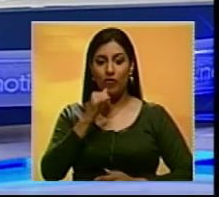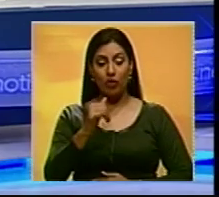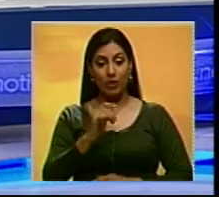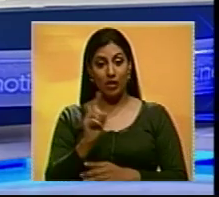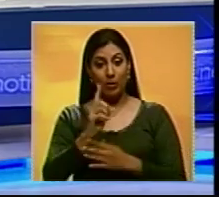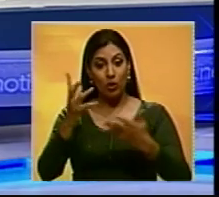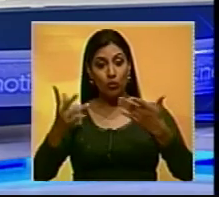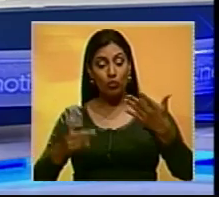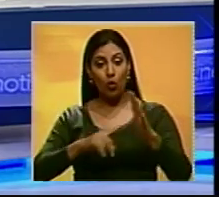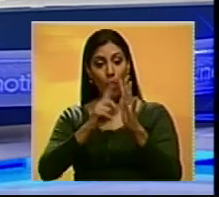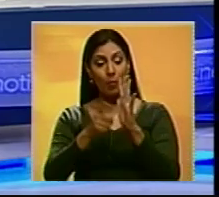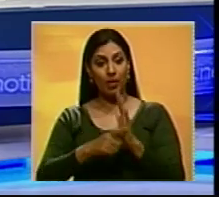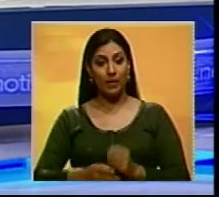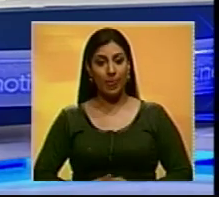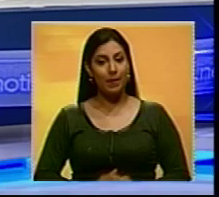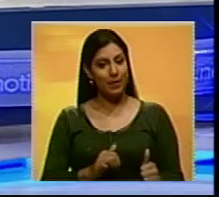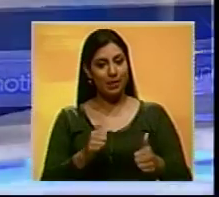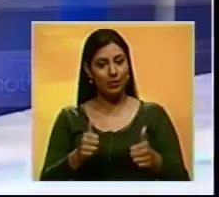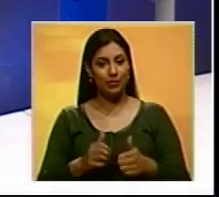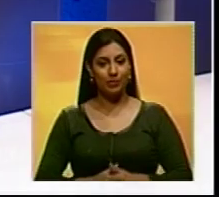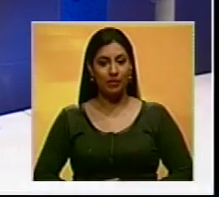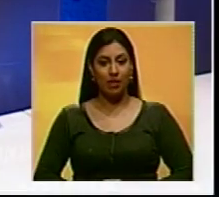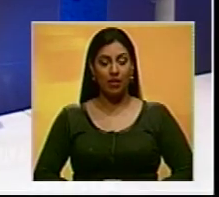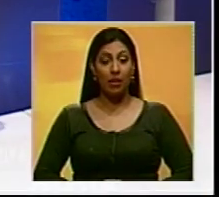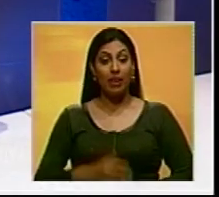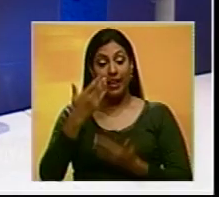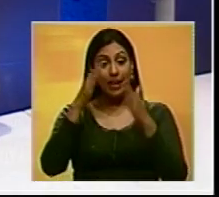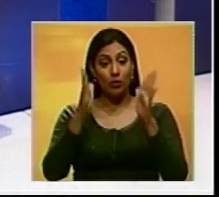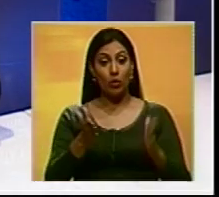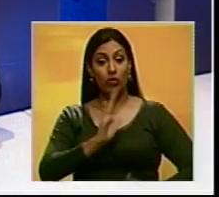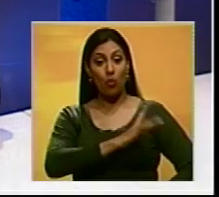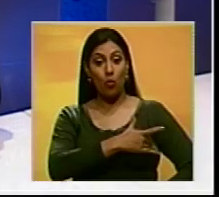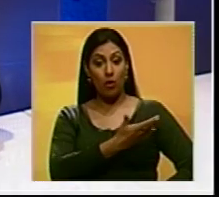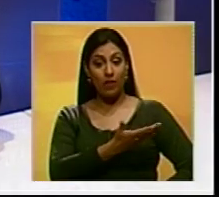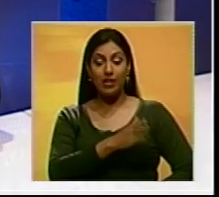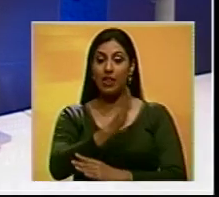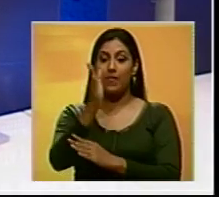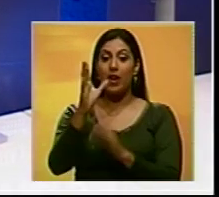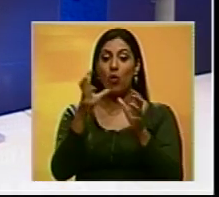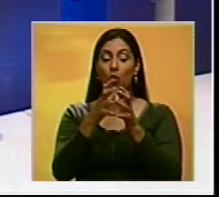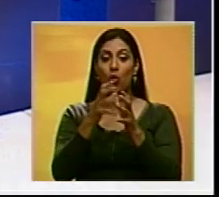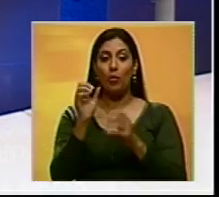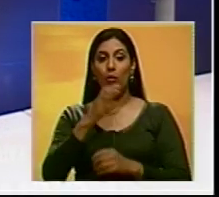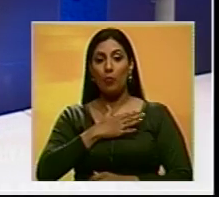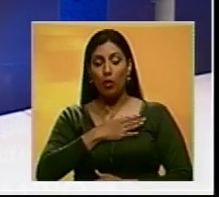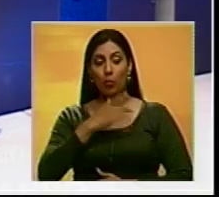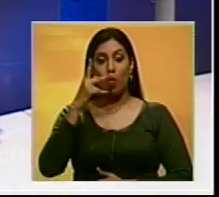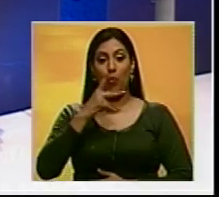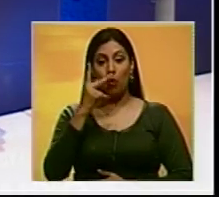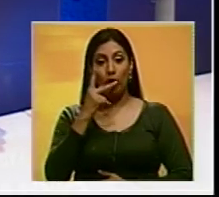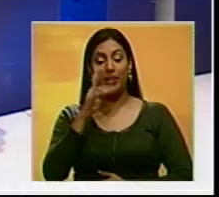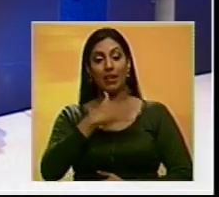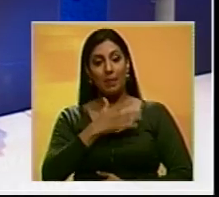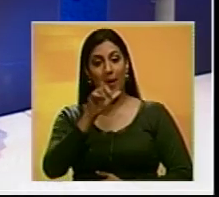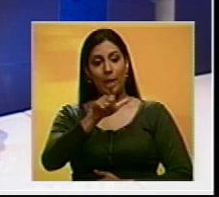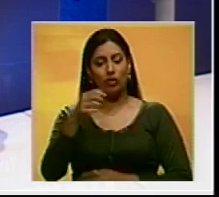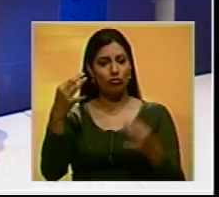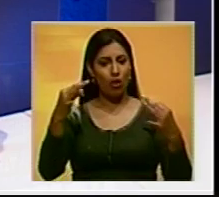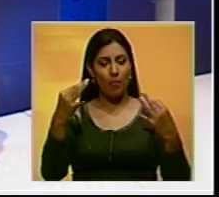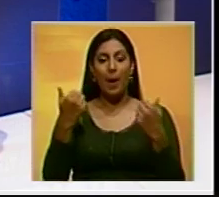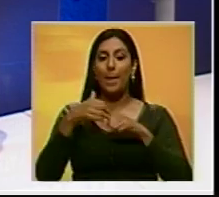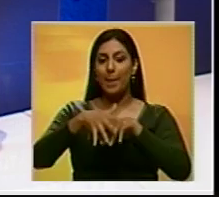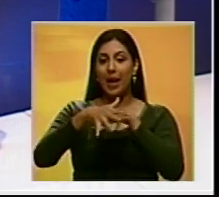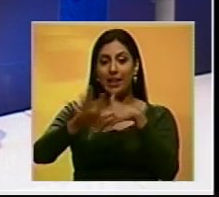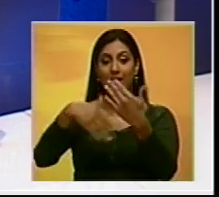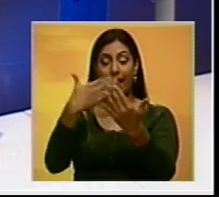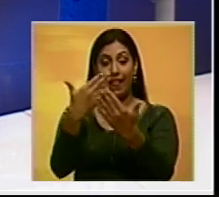informaciones y todos los detalles. Comenzamos. Estudiantes universitarios, dirigentes de partidos políticos y sociedad civil se